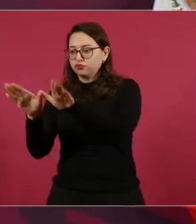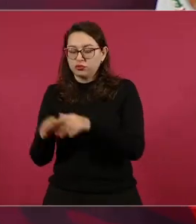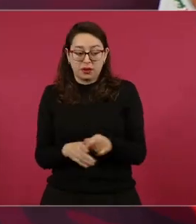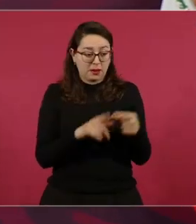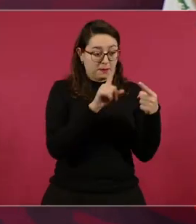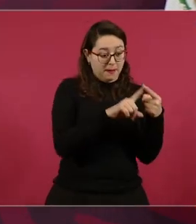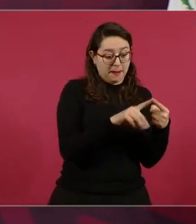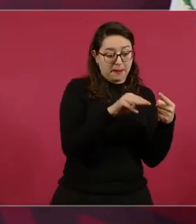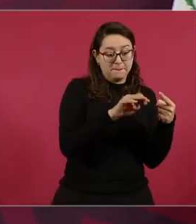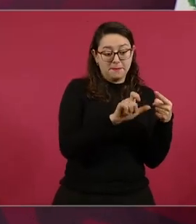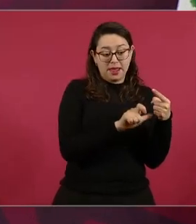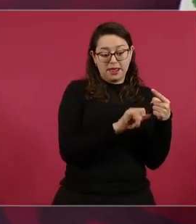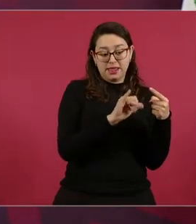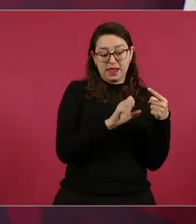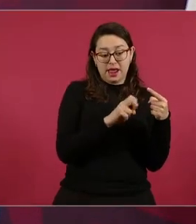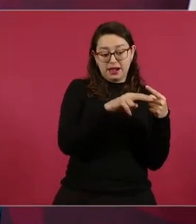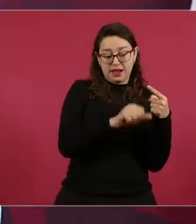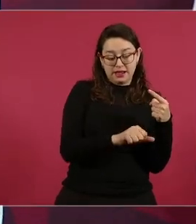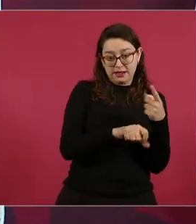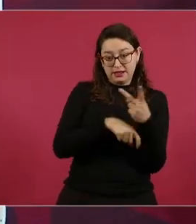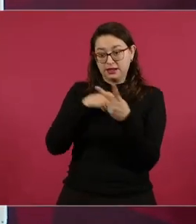Aeroméxico.